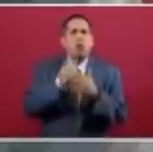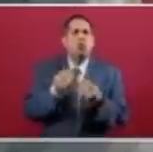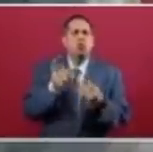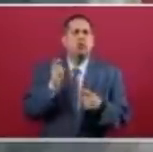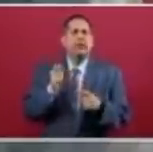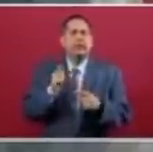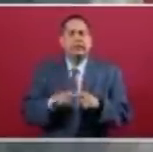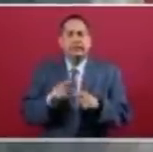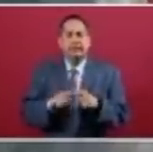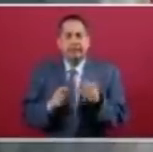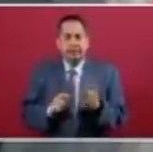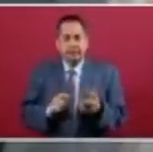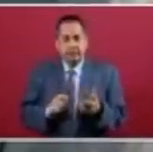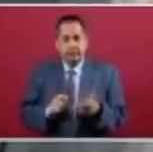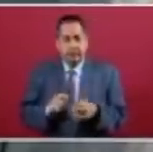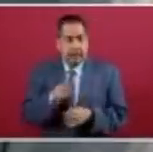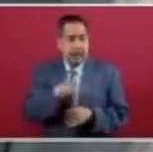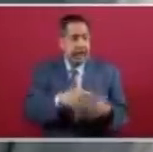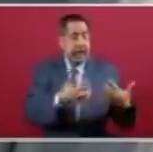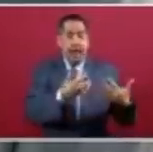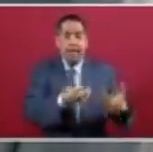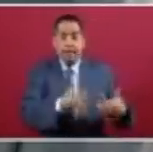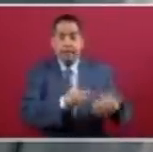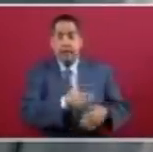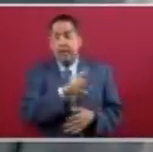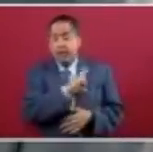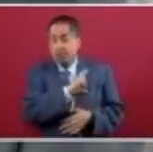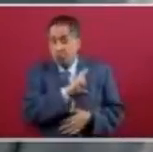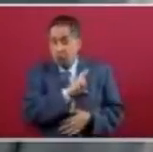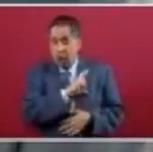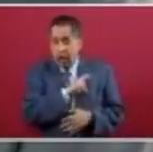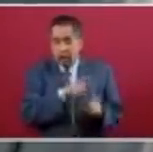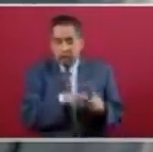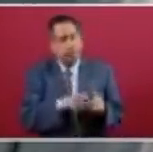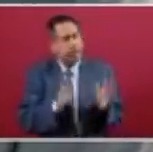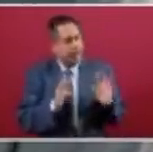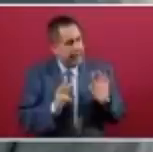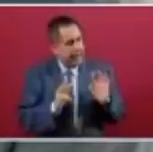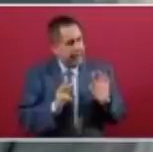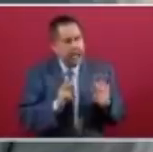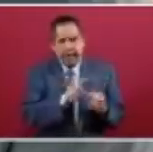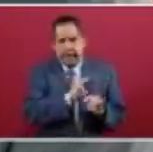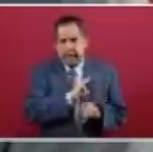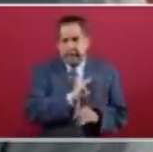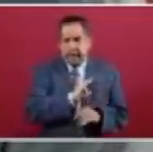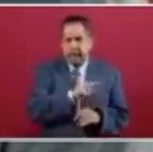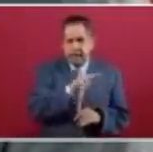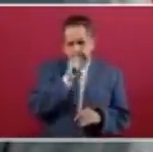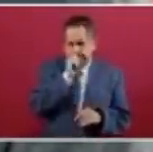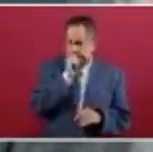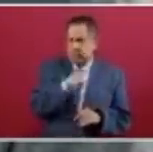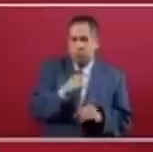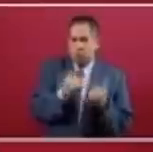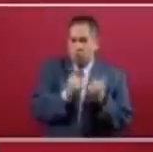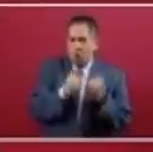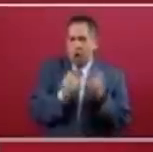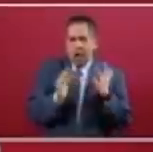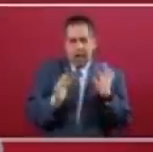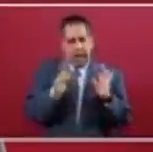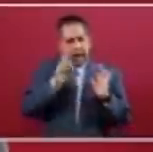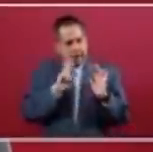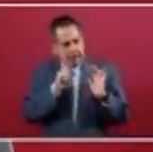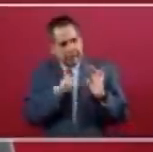que las empresas particulares hicieran lo propio, es